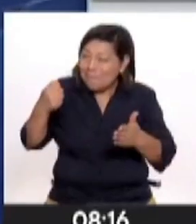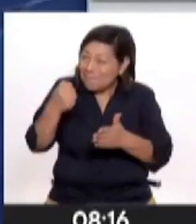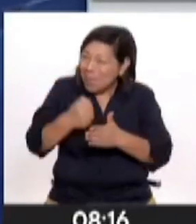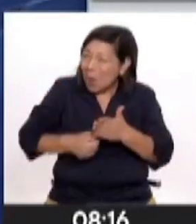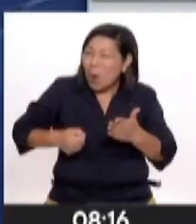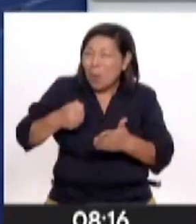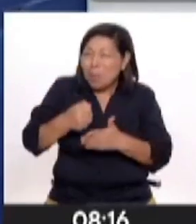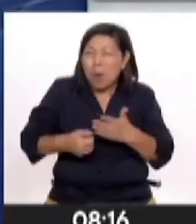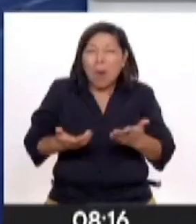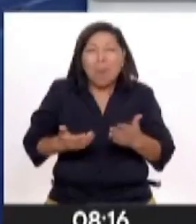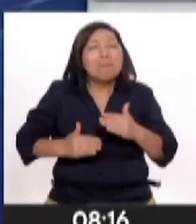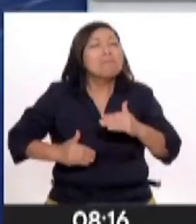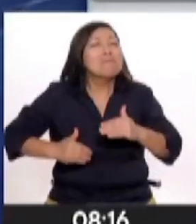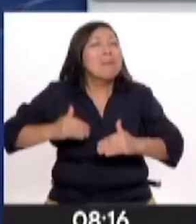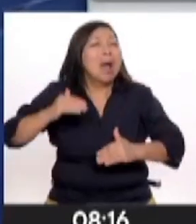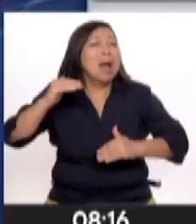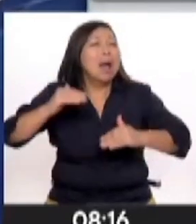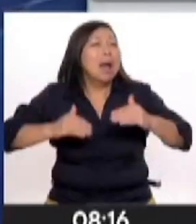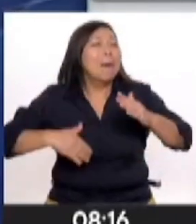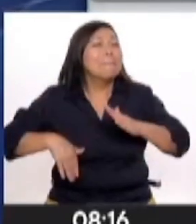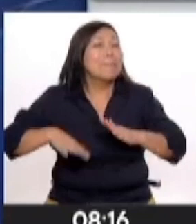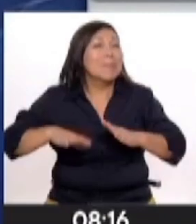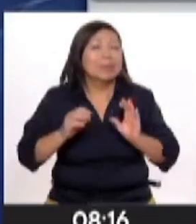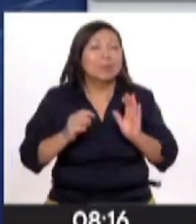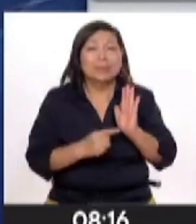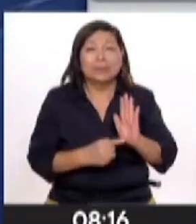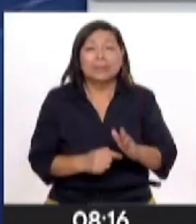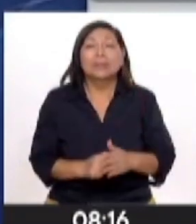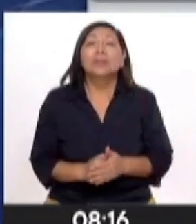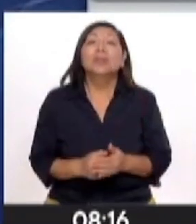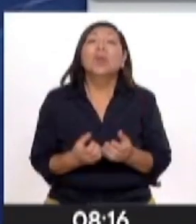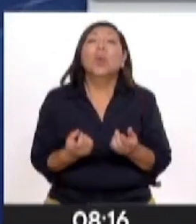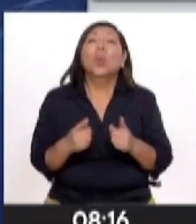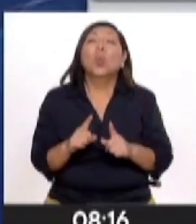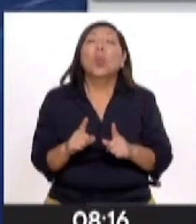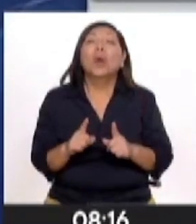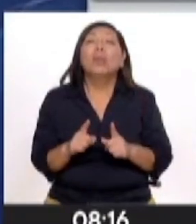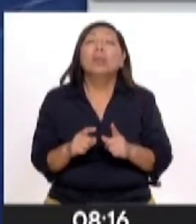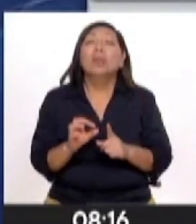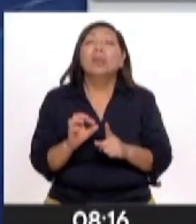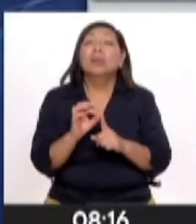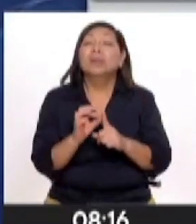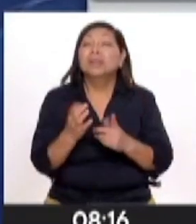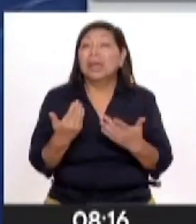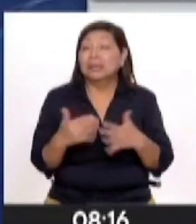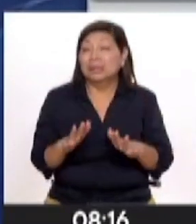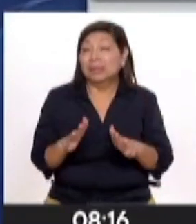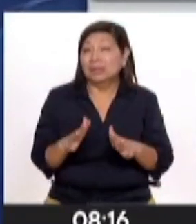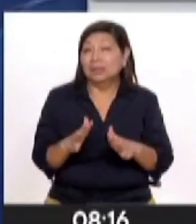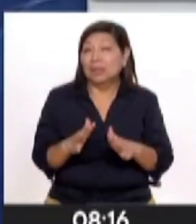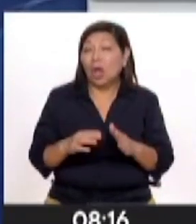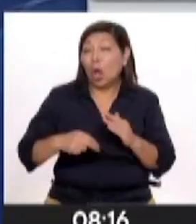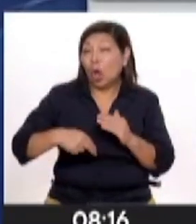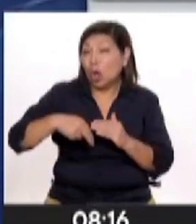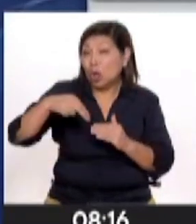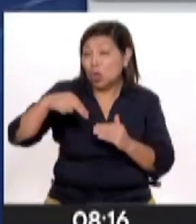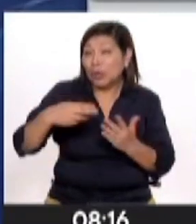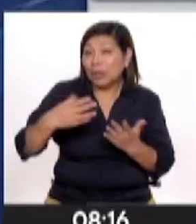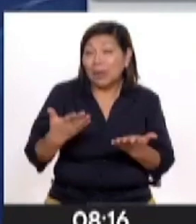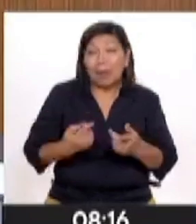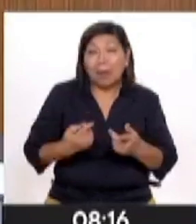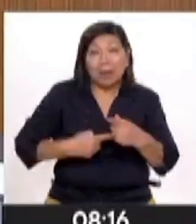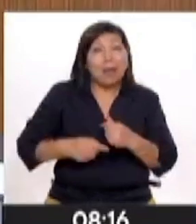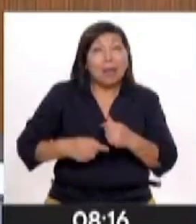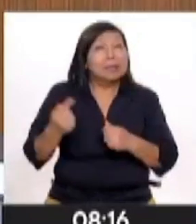más, tiende a intensificar los eventos que se van a presentar. ¿Y cuál va a ser el pronóstico? Ya en la zona norte de nuestro país, venimos